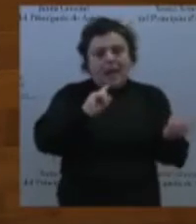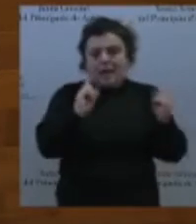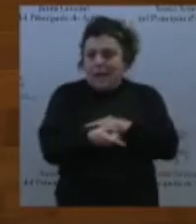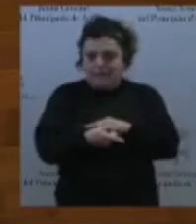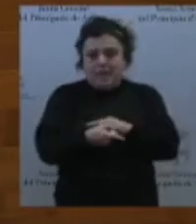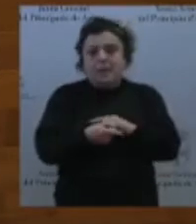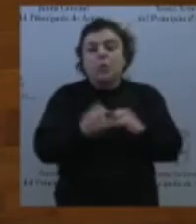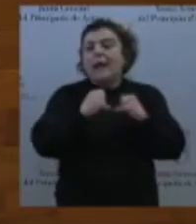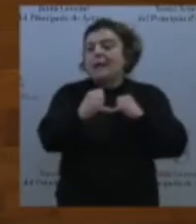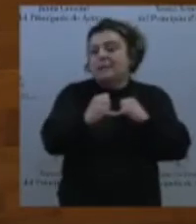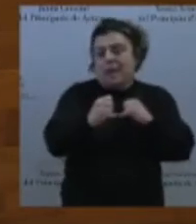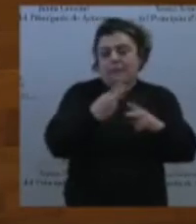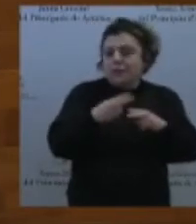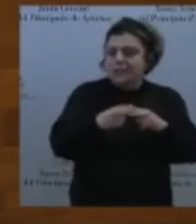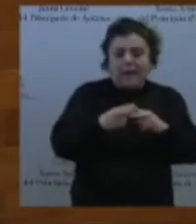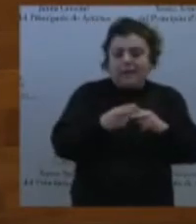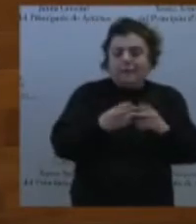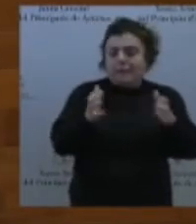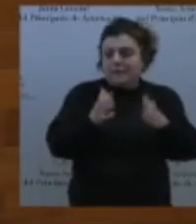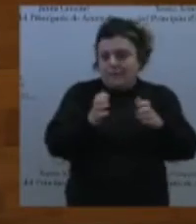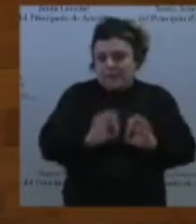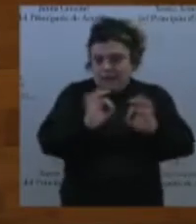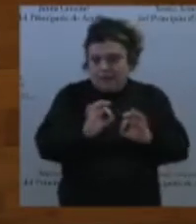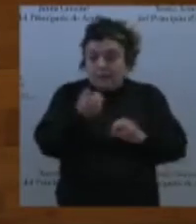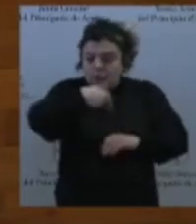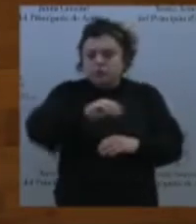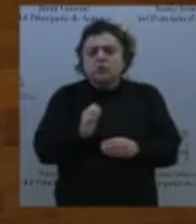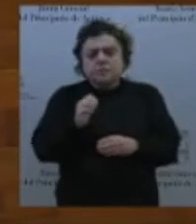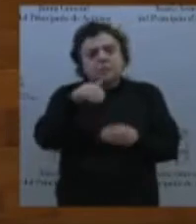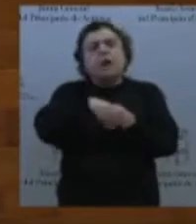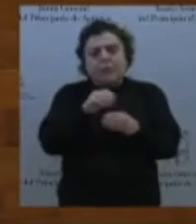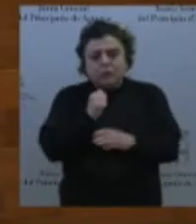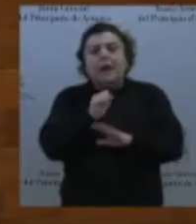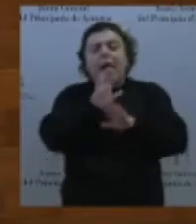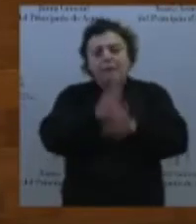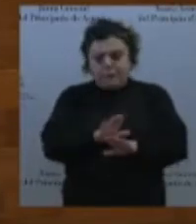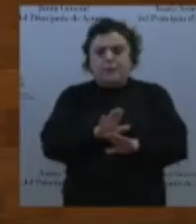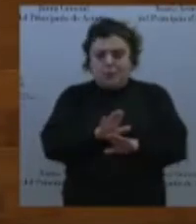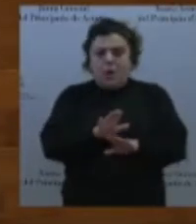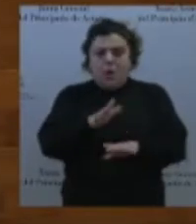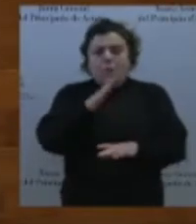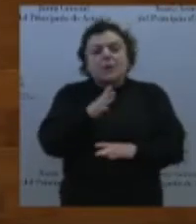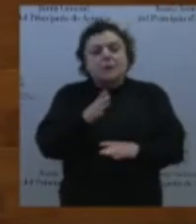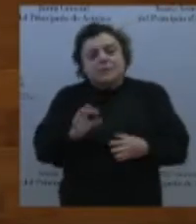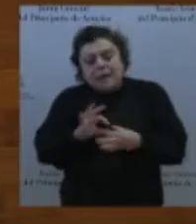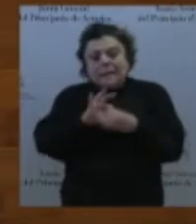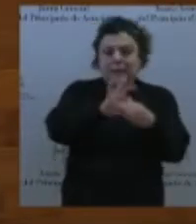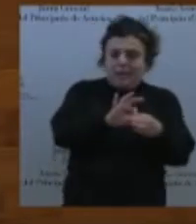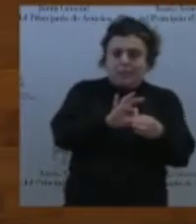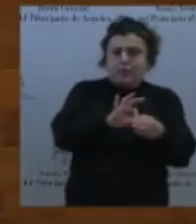repito, sofitar esta propuesta porque sí va en consonancia con lo que nos pide el profesorado y porque sí es